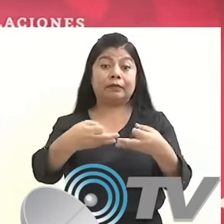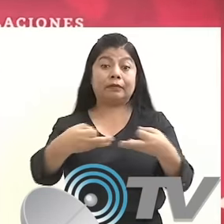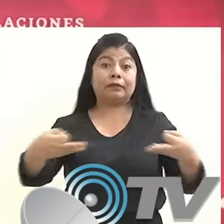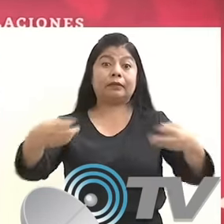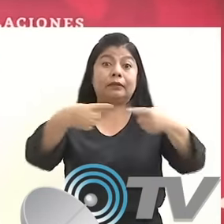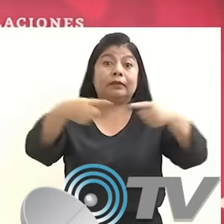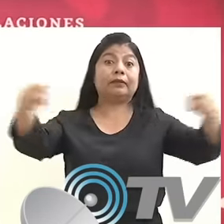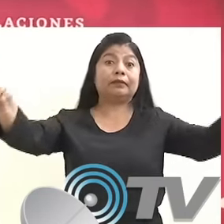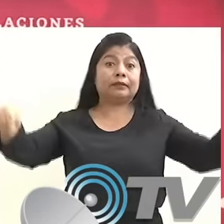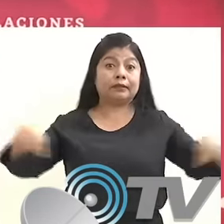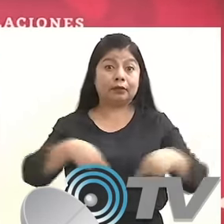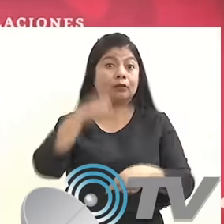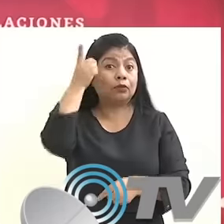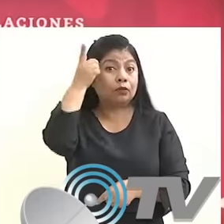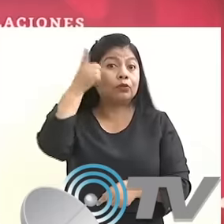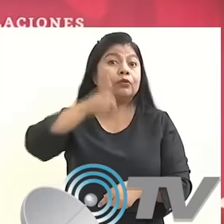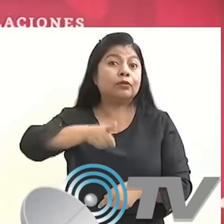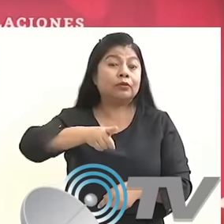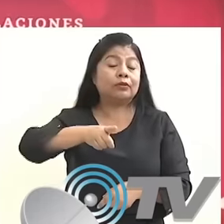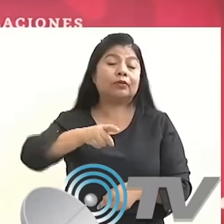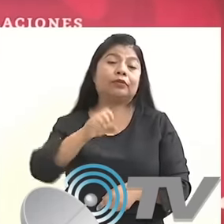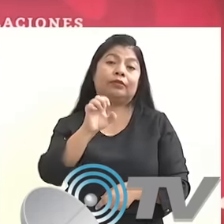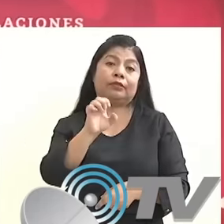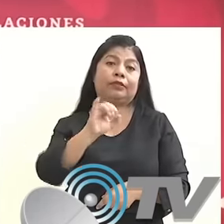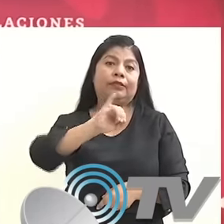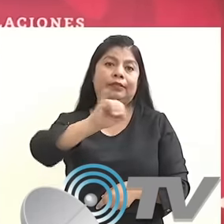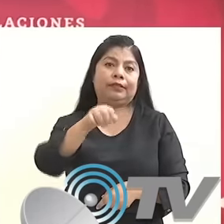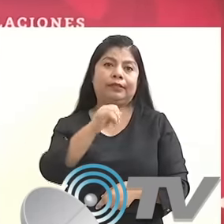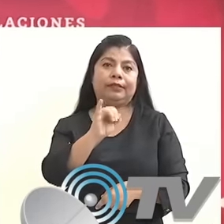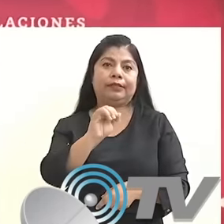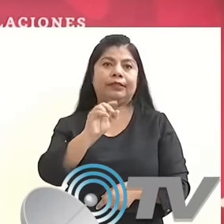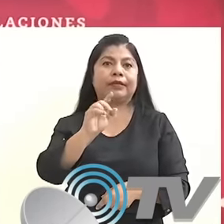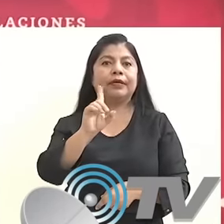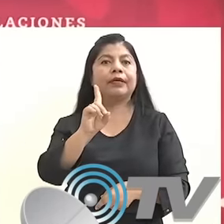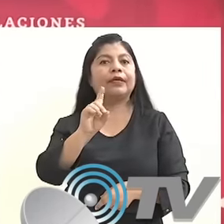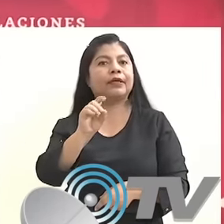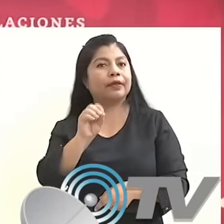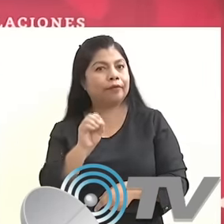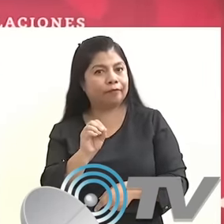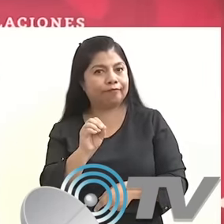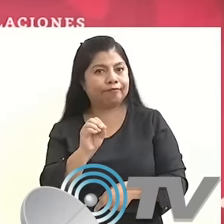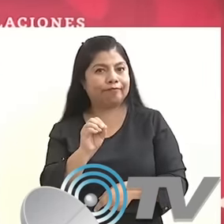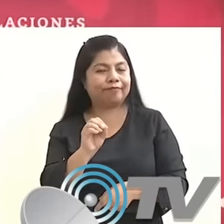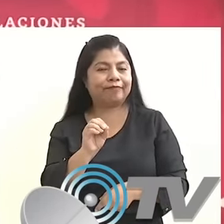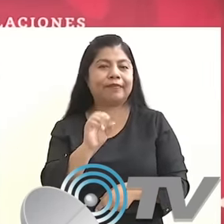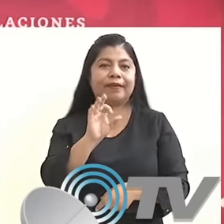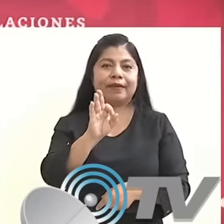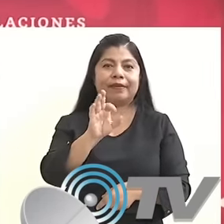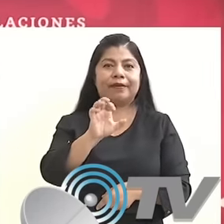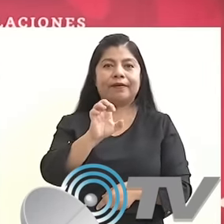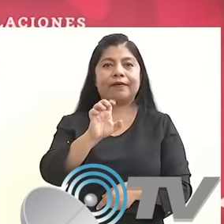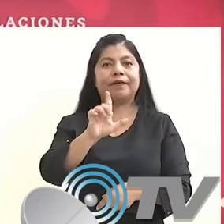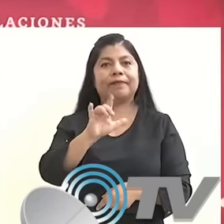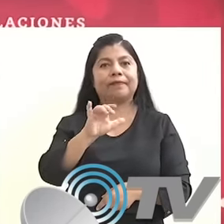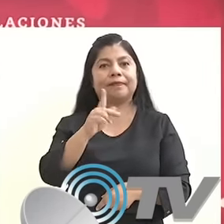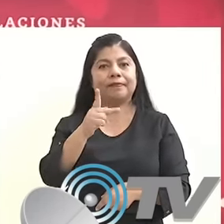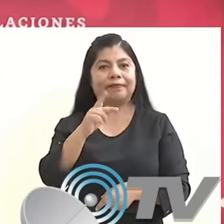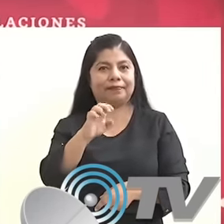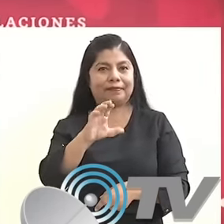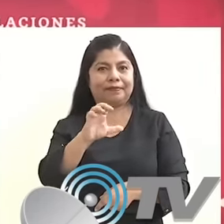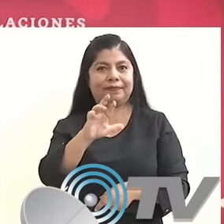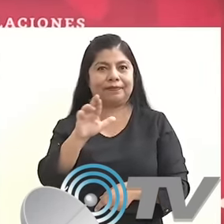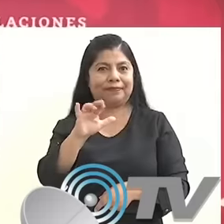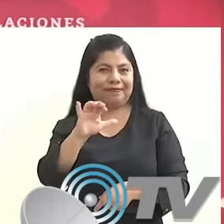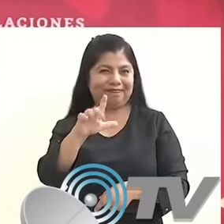al ejido del municipio de Felipe Carrillo Puerto. Está en los límites del municipio